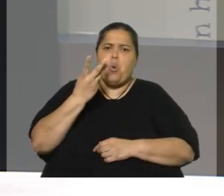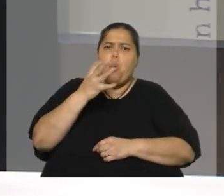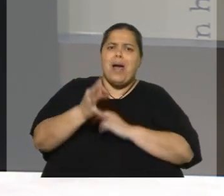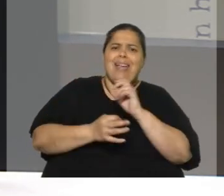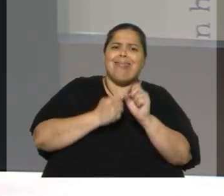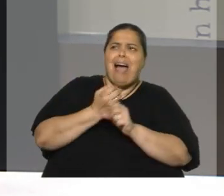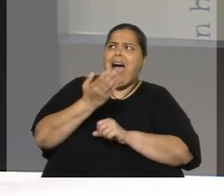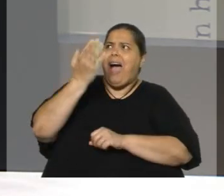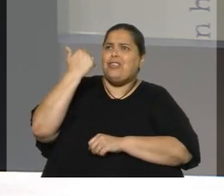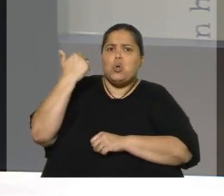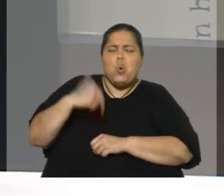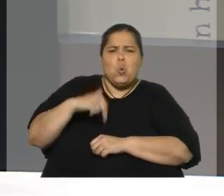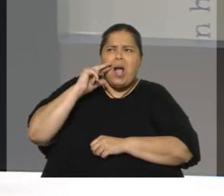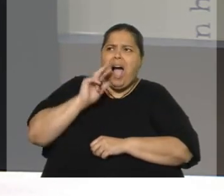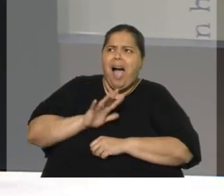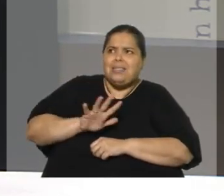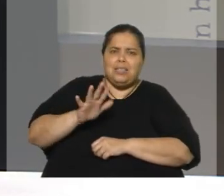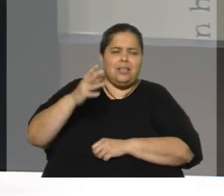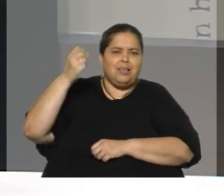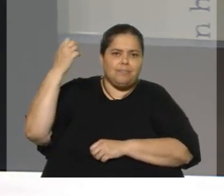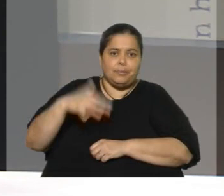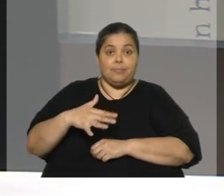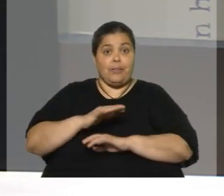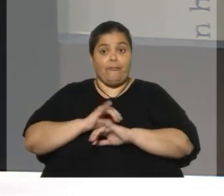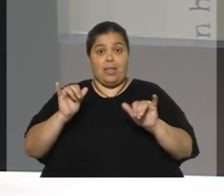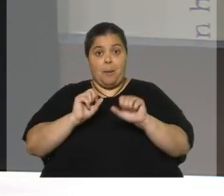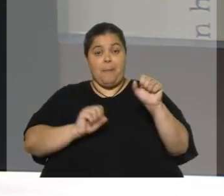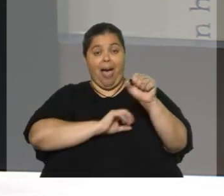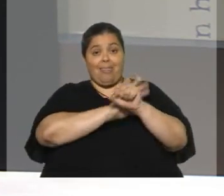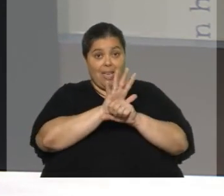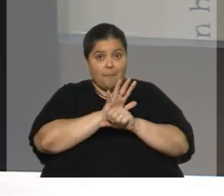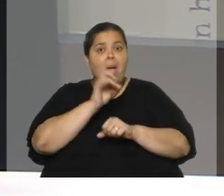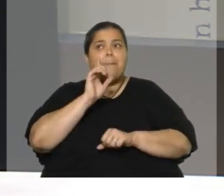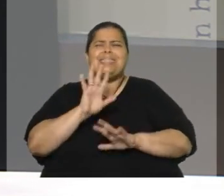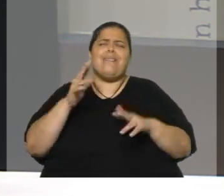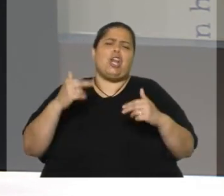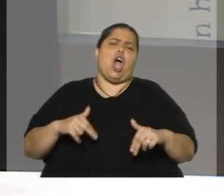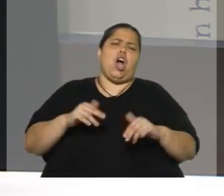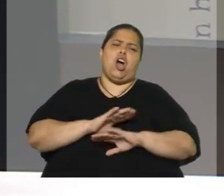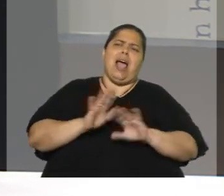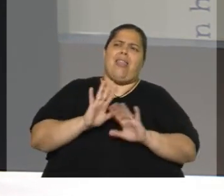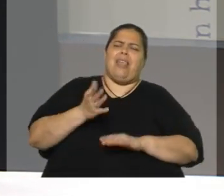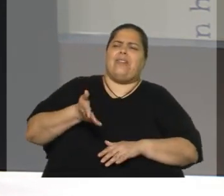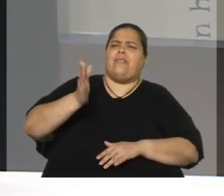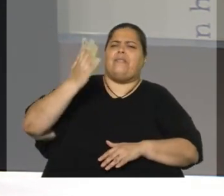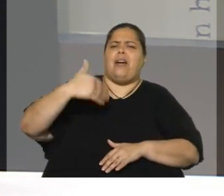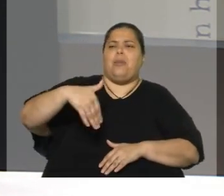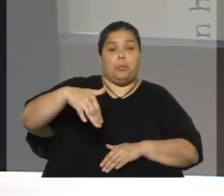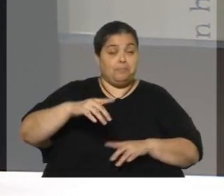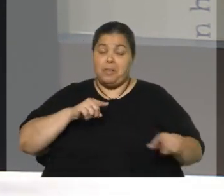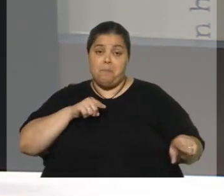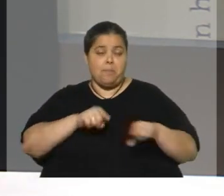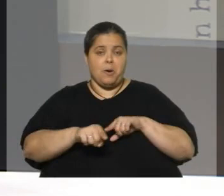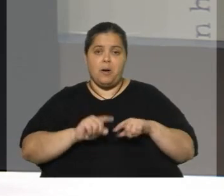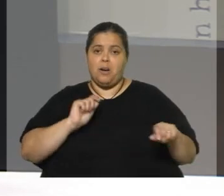natural de lo que se había hecho a la salida de la pandemia. Pasó lo que tenía que pasar y muchos pensaban que eso no iba a pasar o que iba a demorar o que iba a ser transitorio, pero pasó